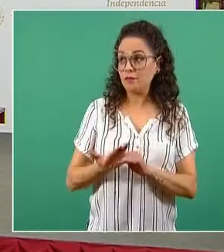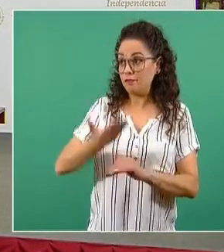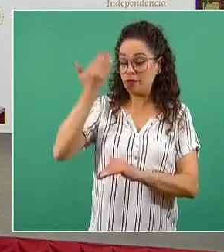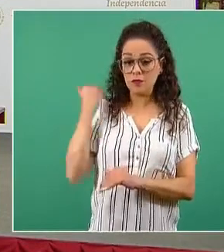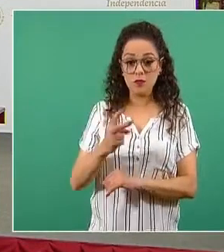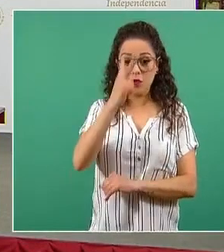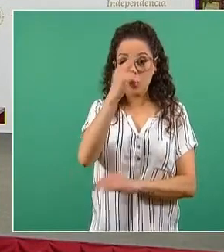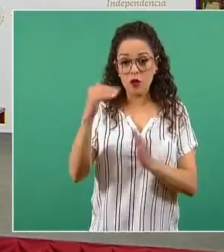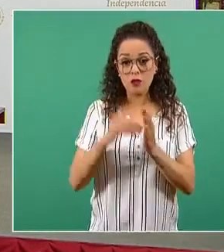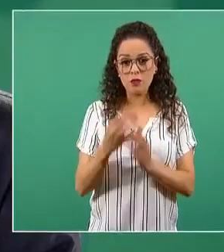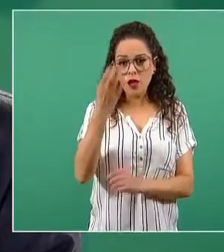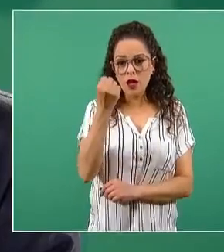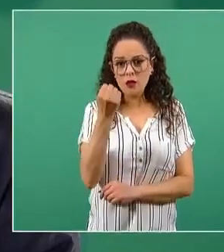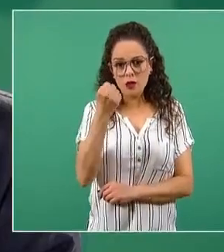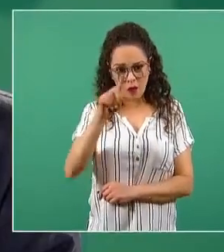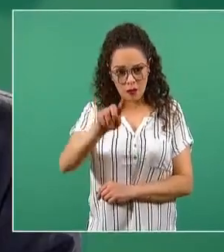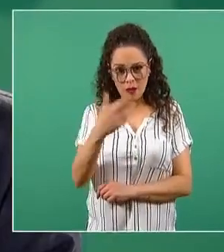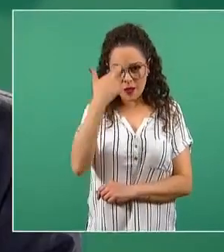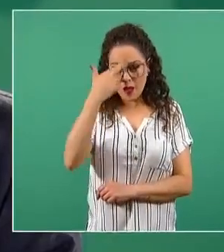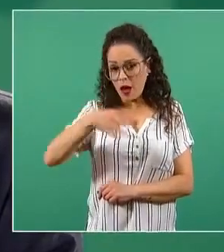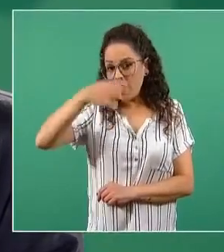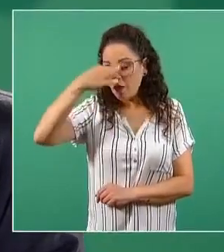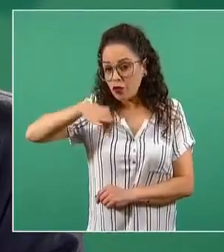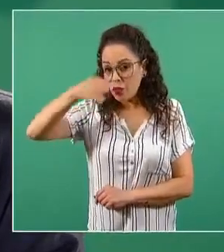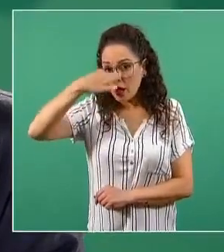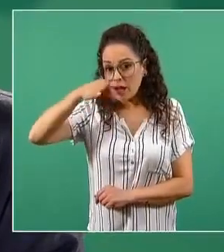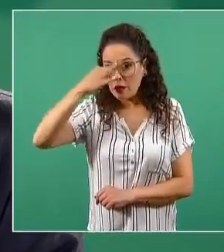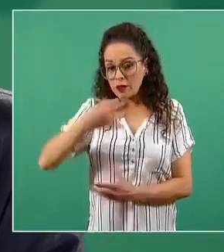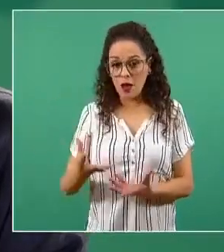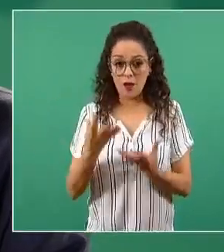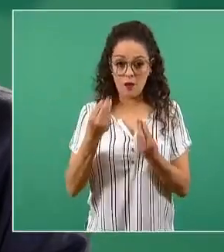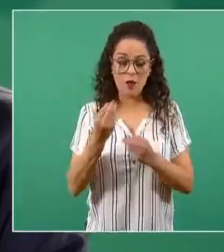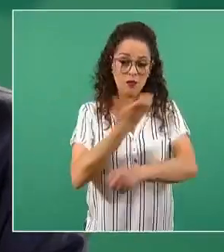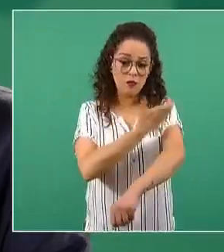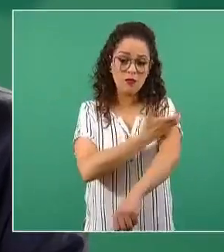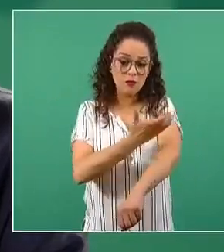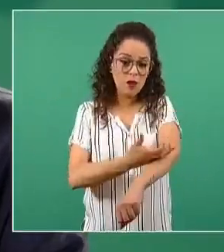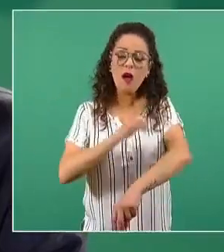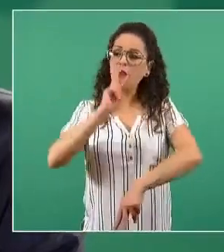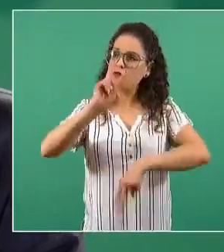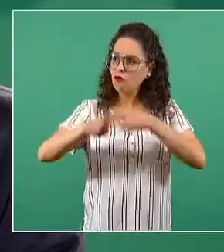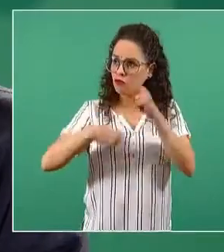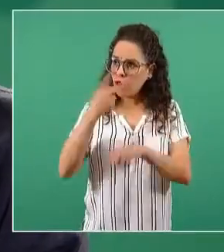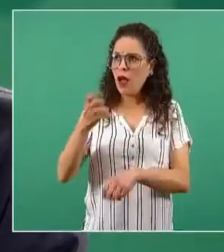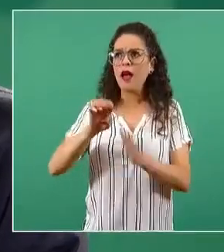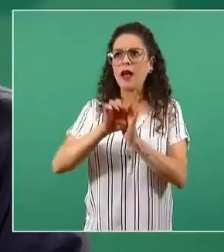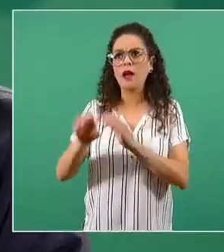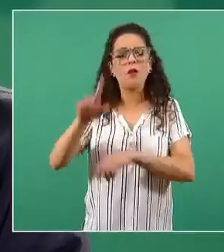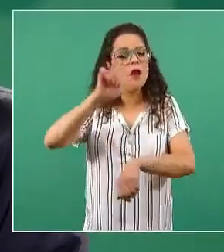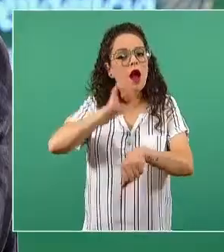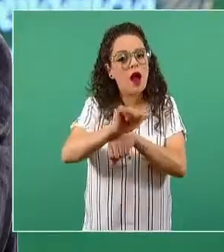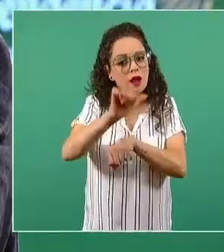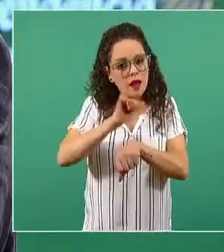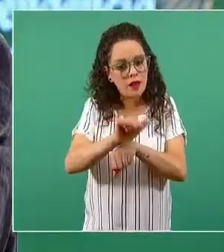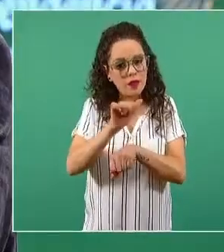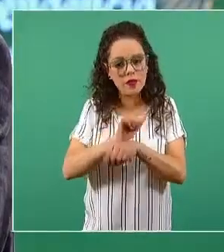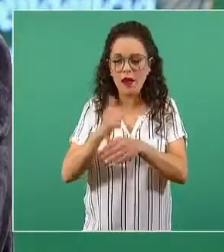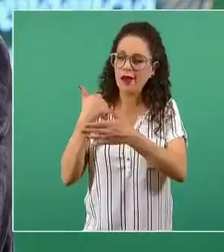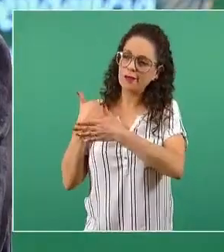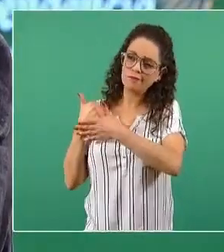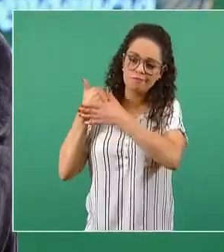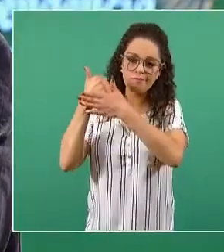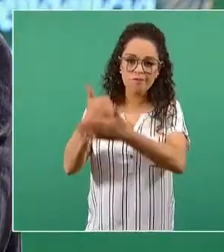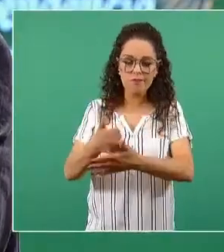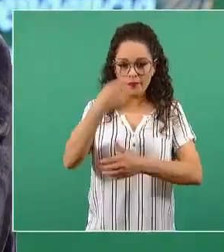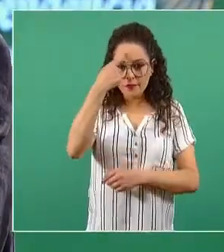2009, varios de nuestras compañeras y compañeros fueron a algunos países, Argentina, por ejemplo, a ayudar a